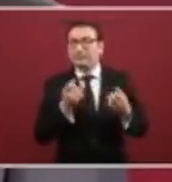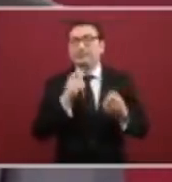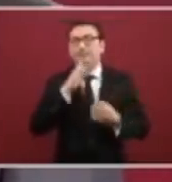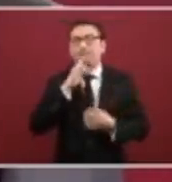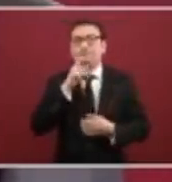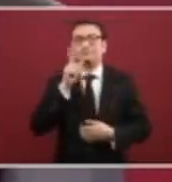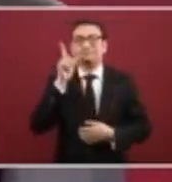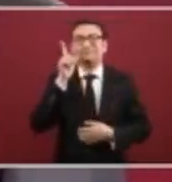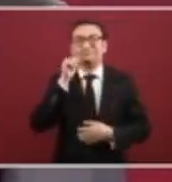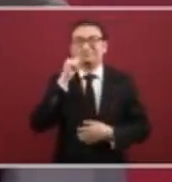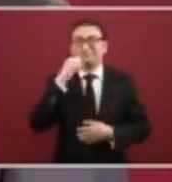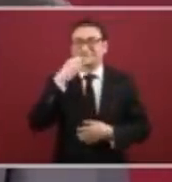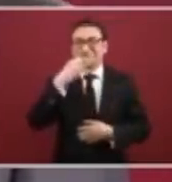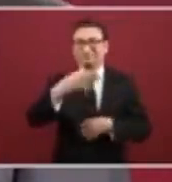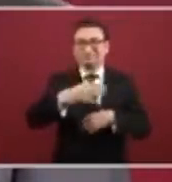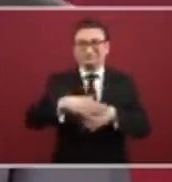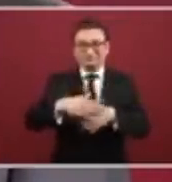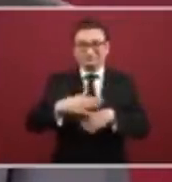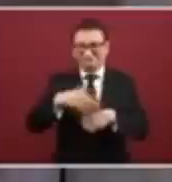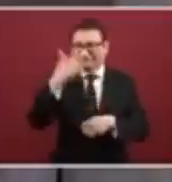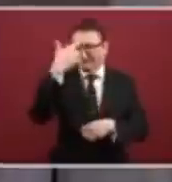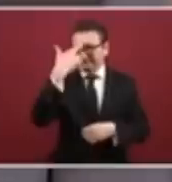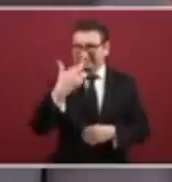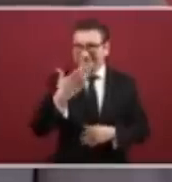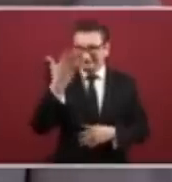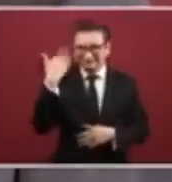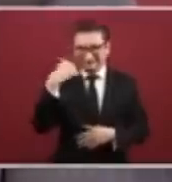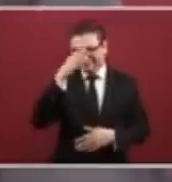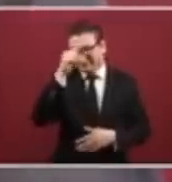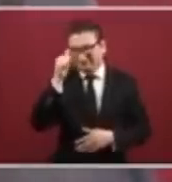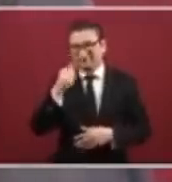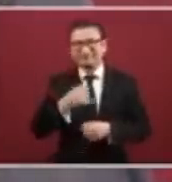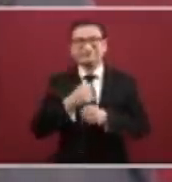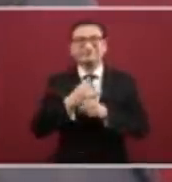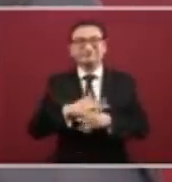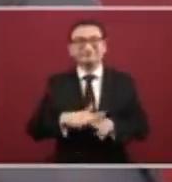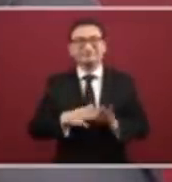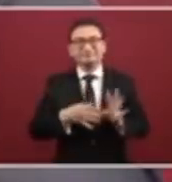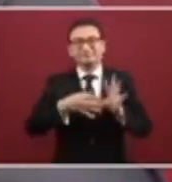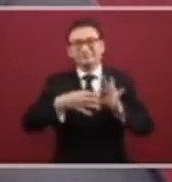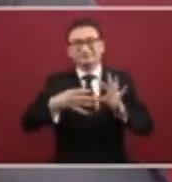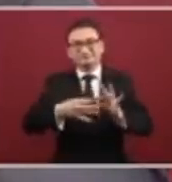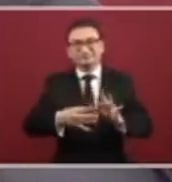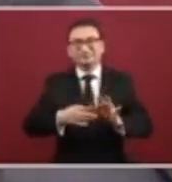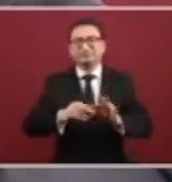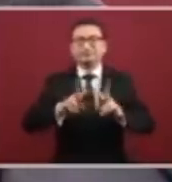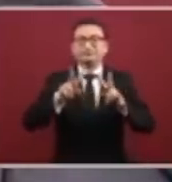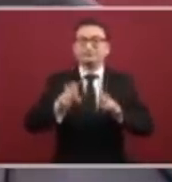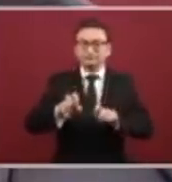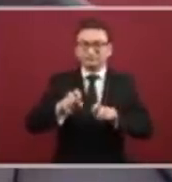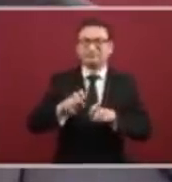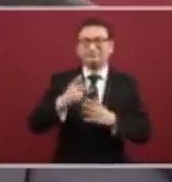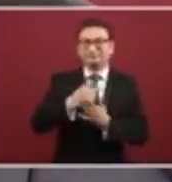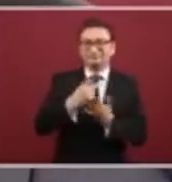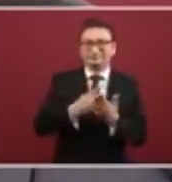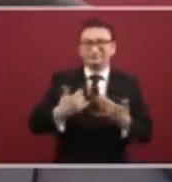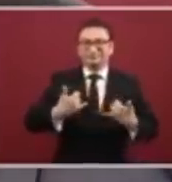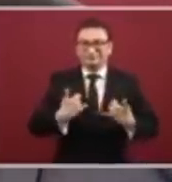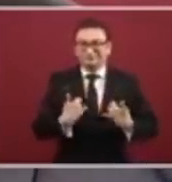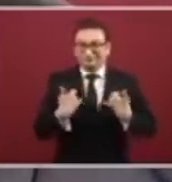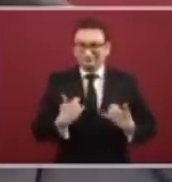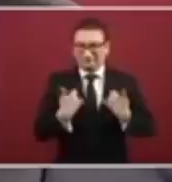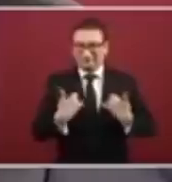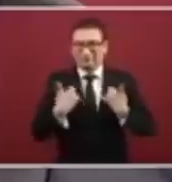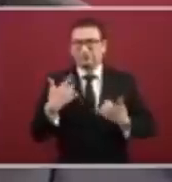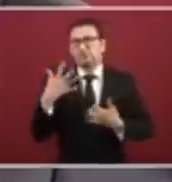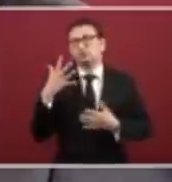mañana. ¿Se acuerdan que quedamos que íbamos a informar sobre jóvenes construyendo el futuro? Entonces vamos